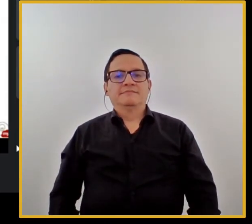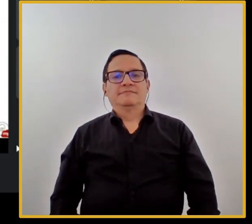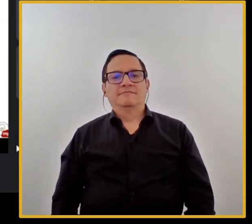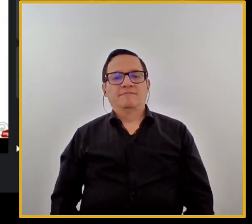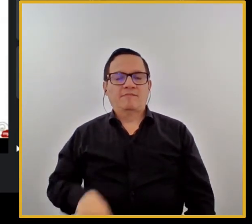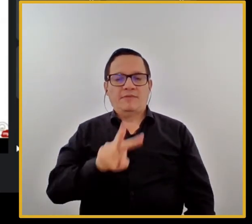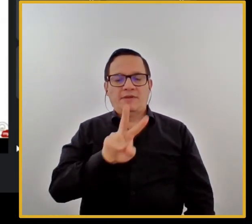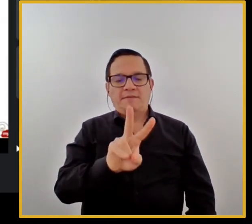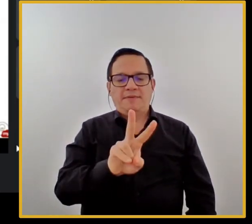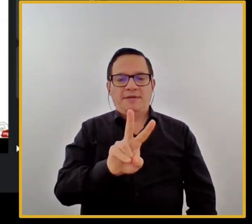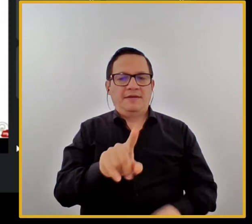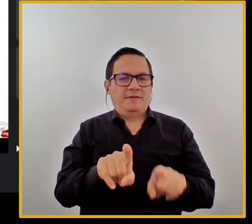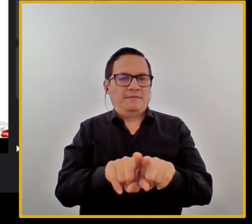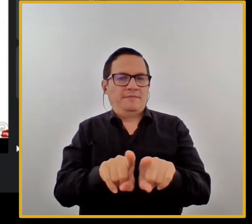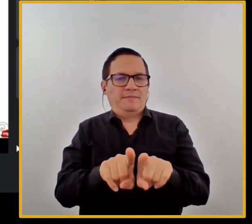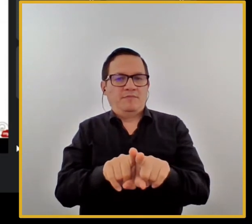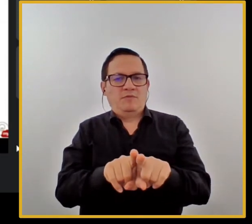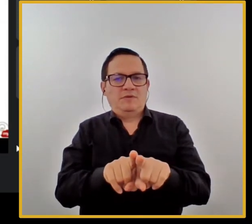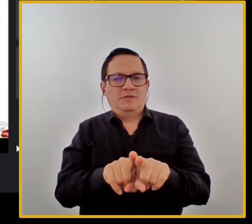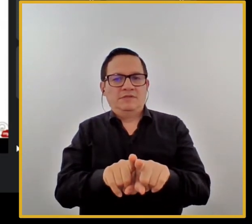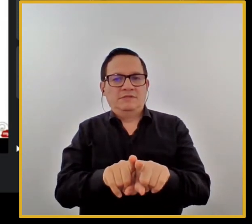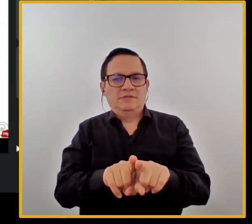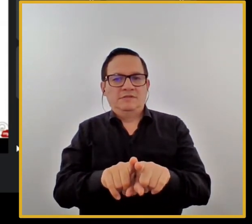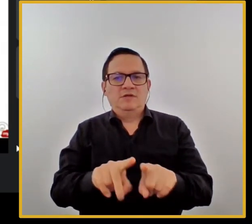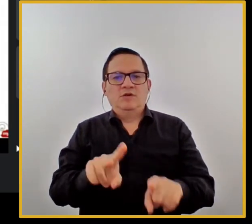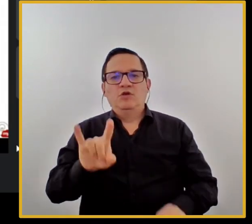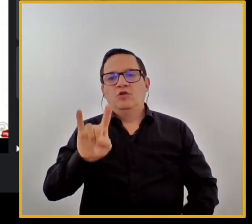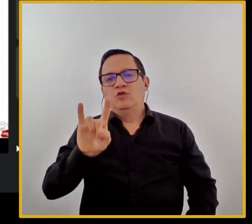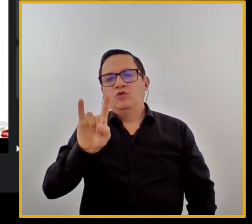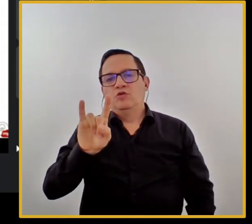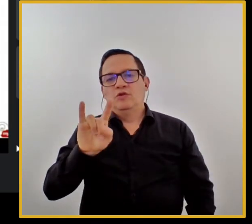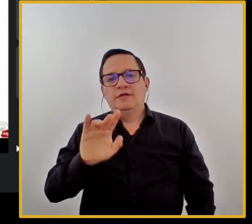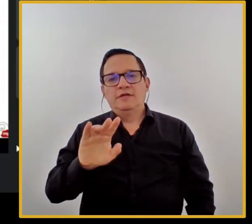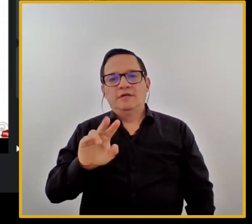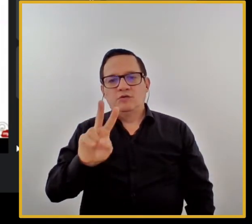B sería, ¿cierto? B sería de 2U